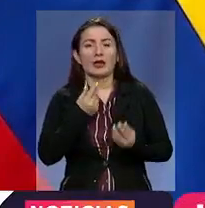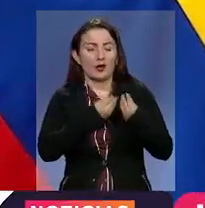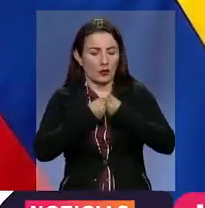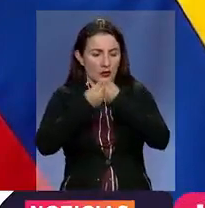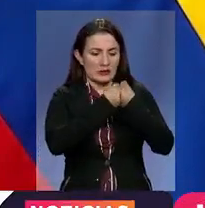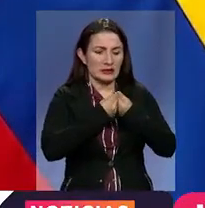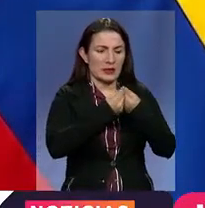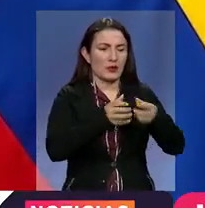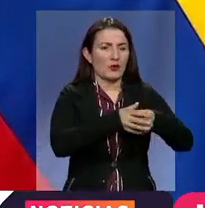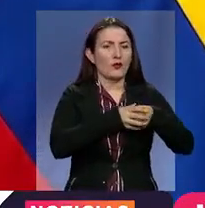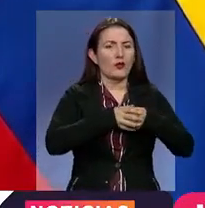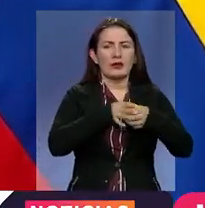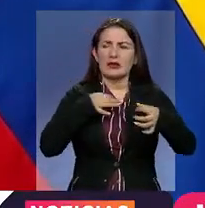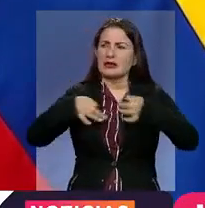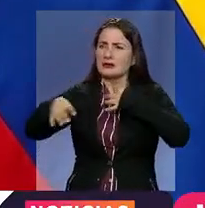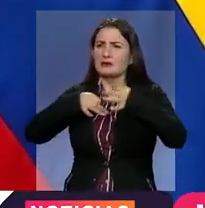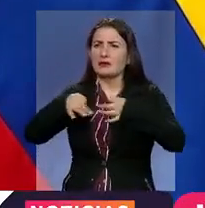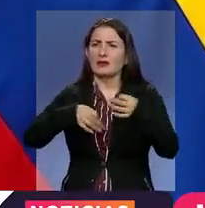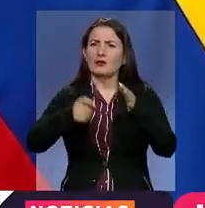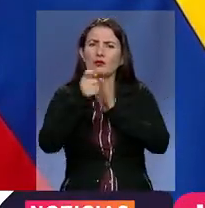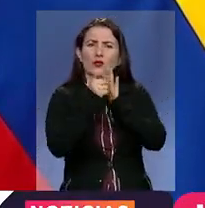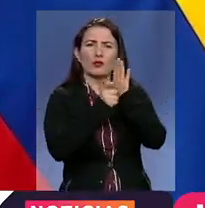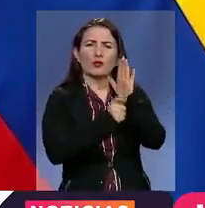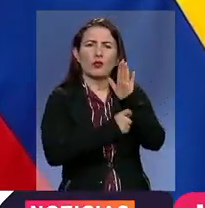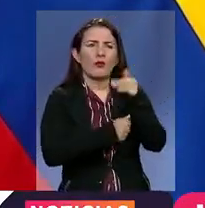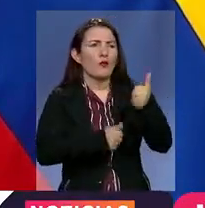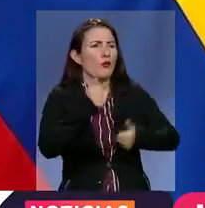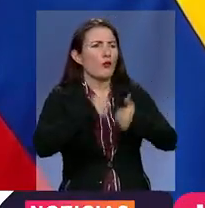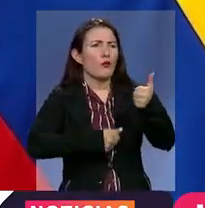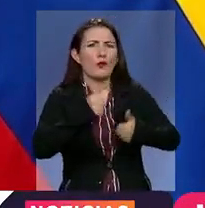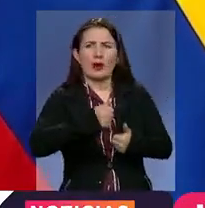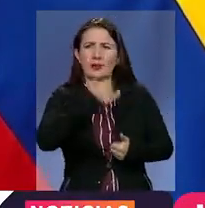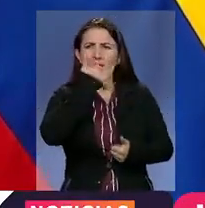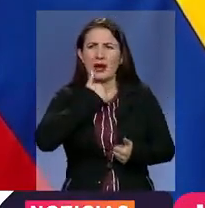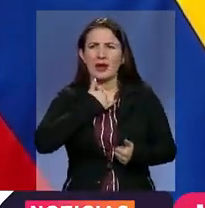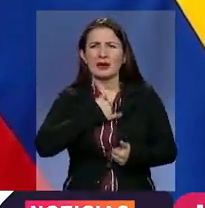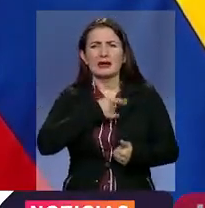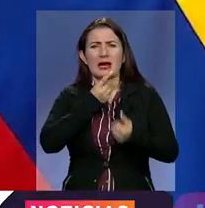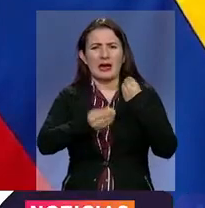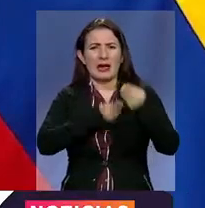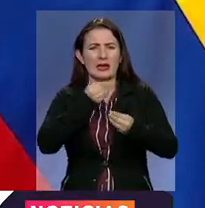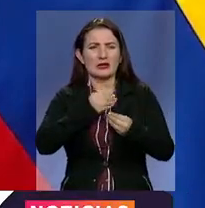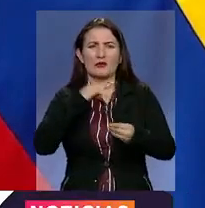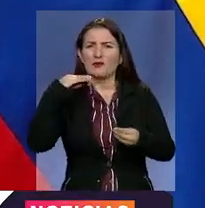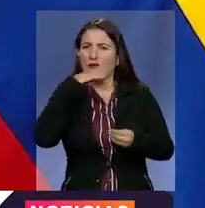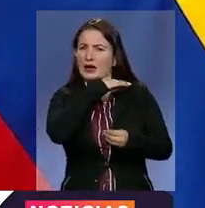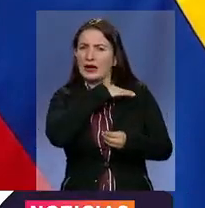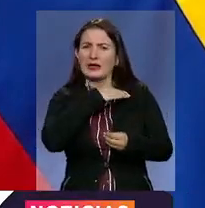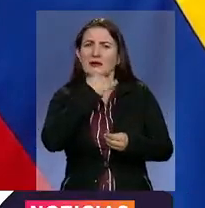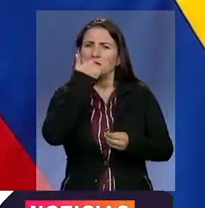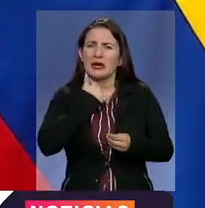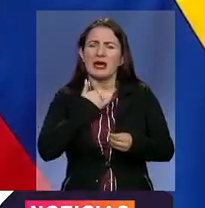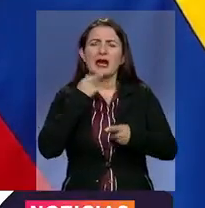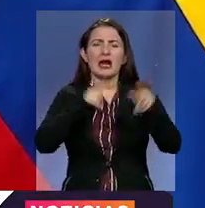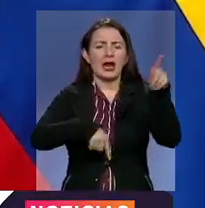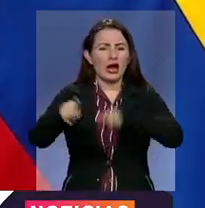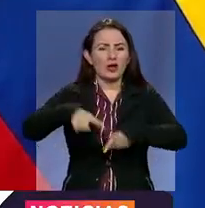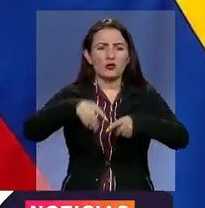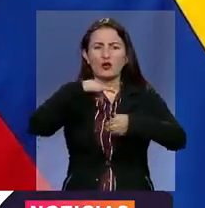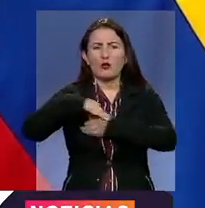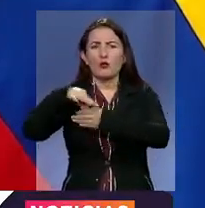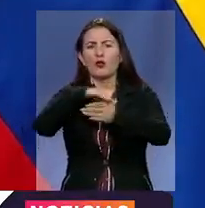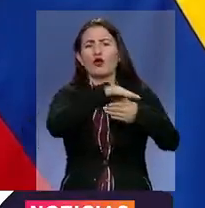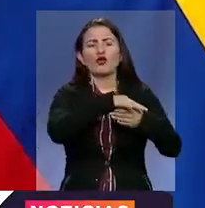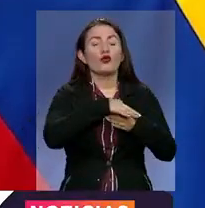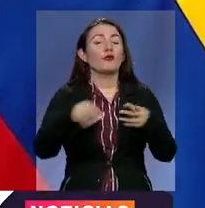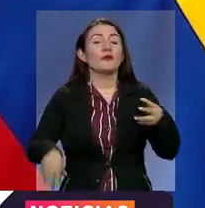Nacional Electoral expliquen punto a punto cuáles pudieron haber sido esas fallas que se presentaron en algunos lugares de votación